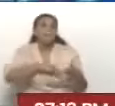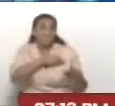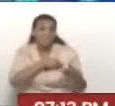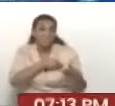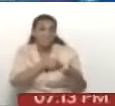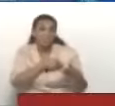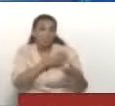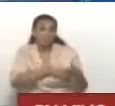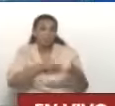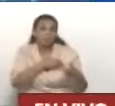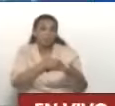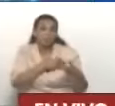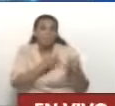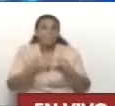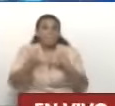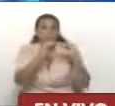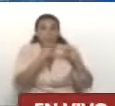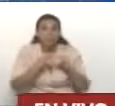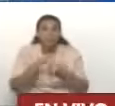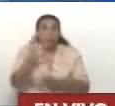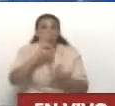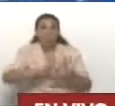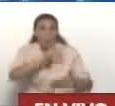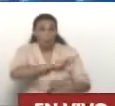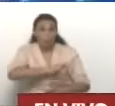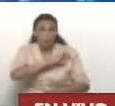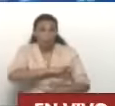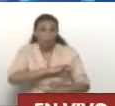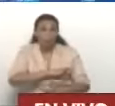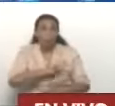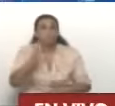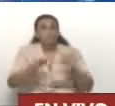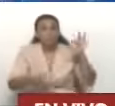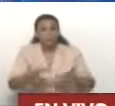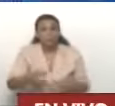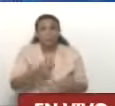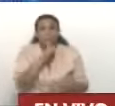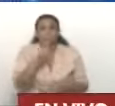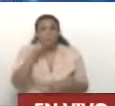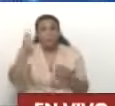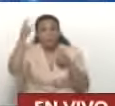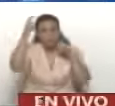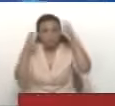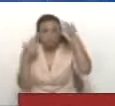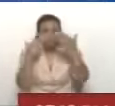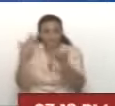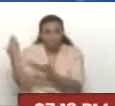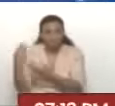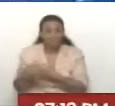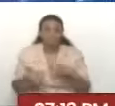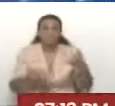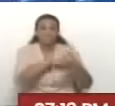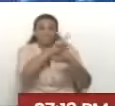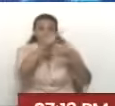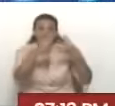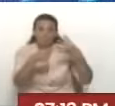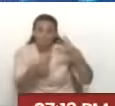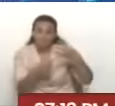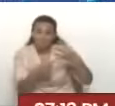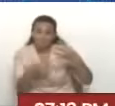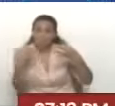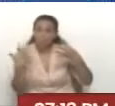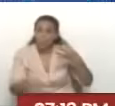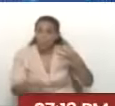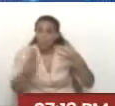de misiones, la gran misión Igualdad y Justicia Social, gran misión Hugo Chávez.